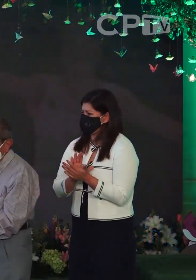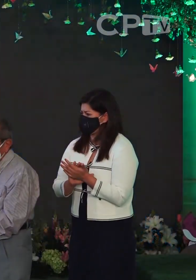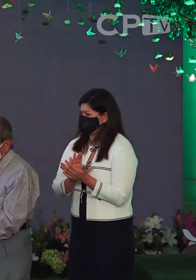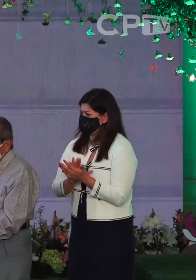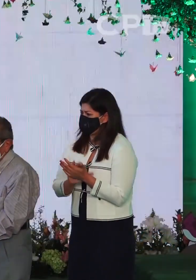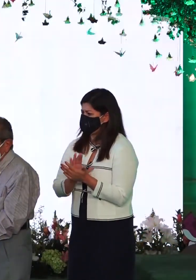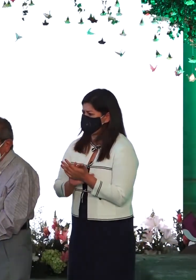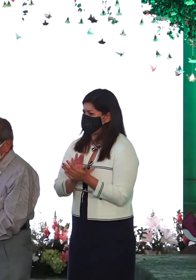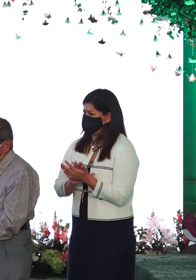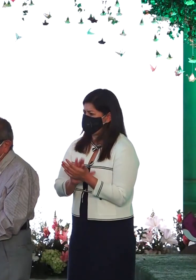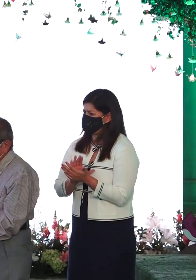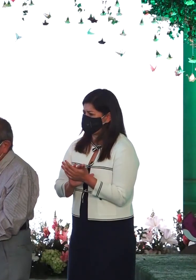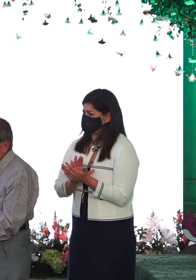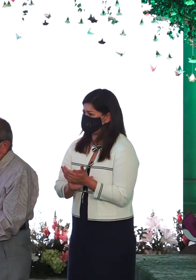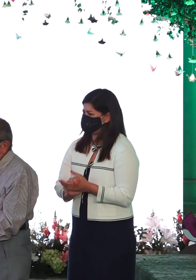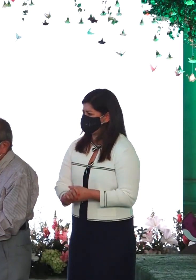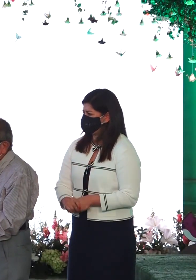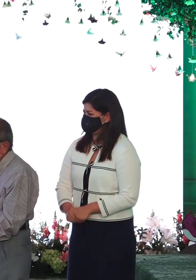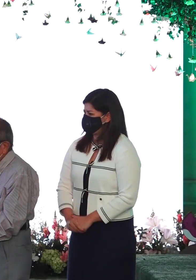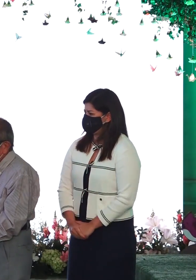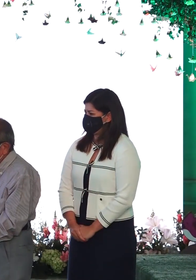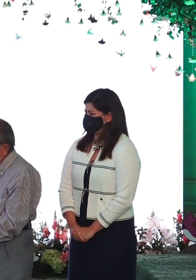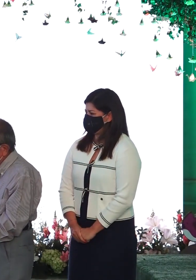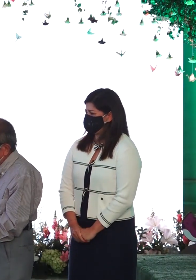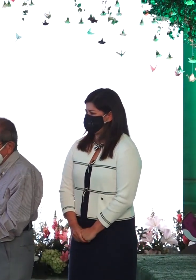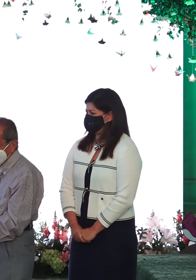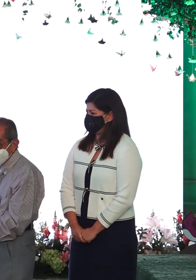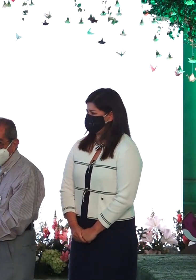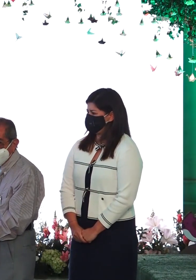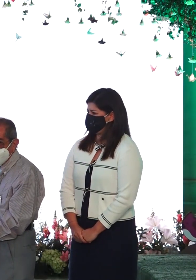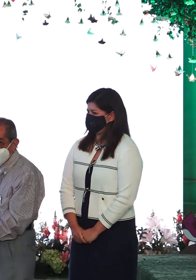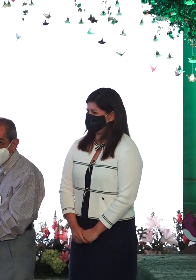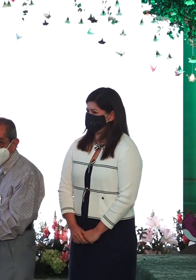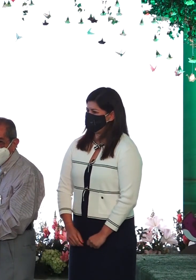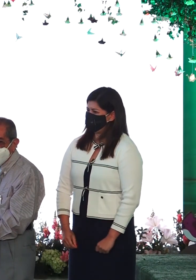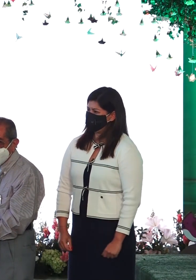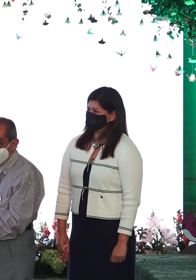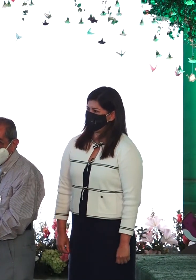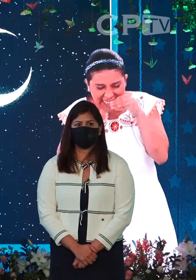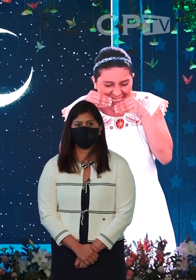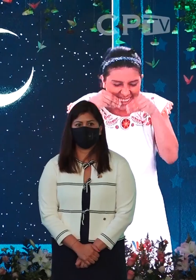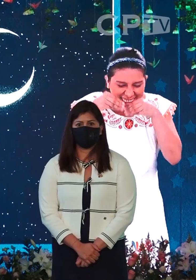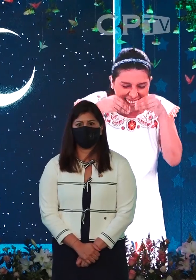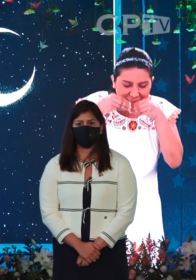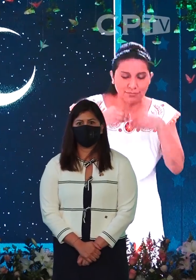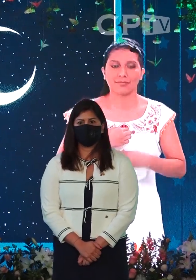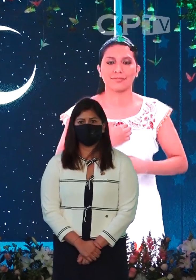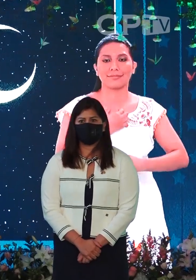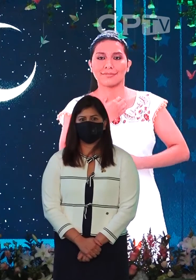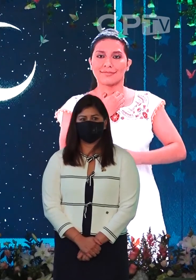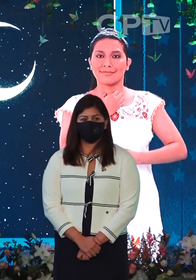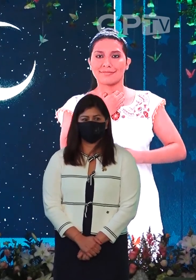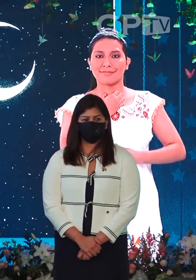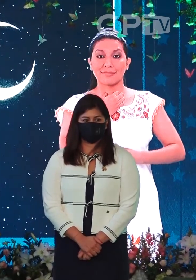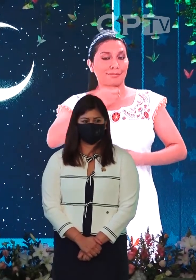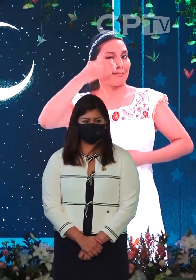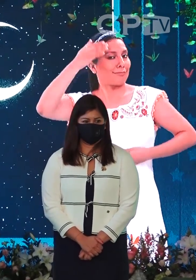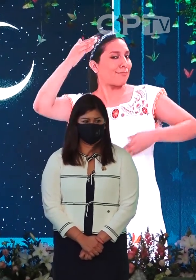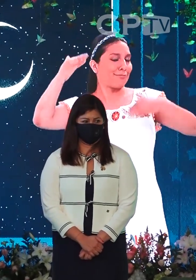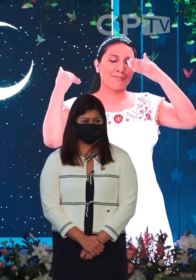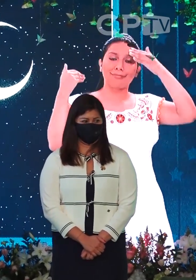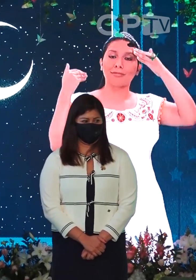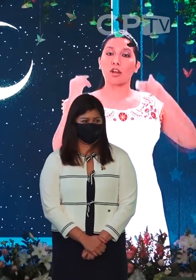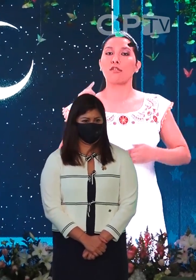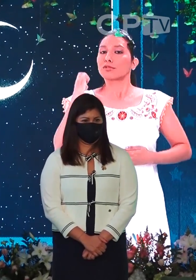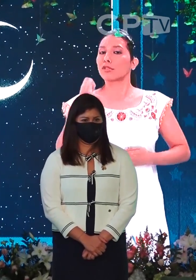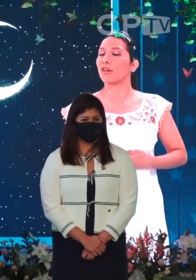un contrato cariñoso y digno a un nuevo ser, así como se recibe en una familia una